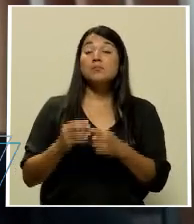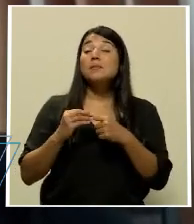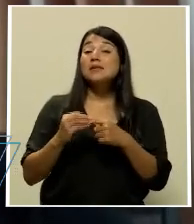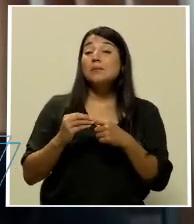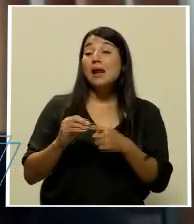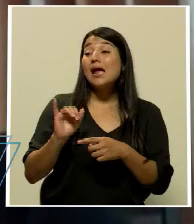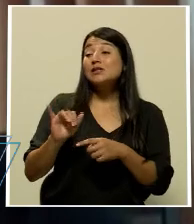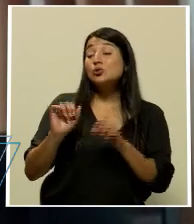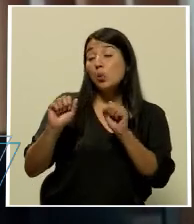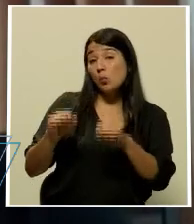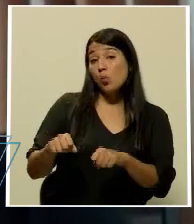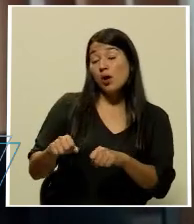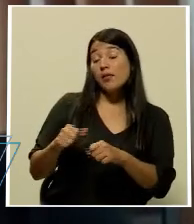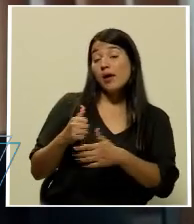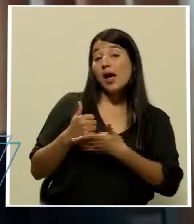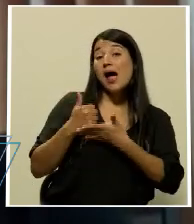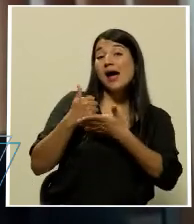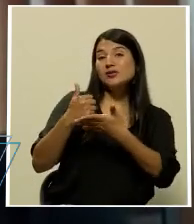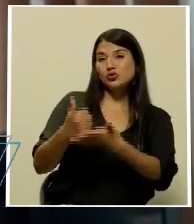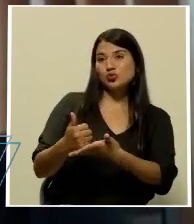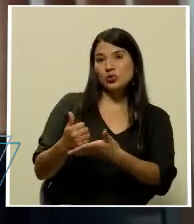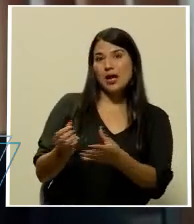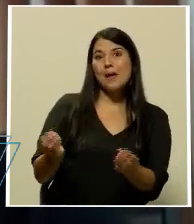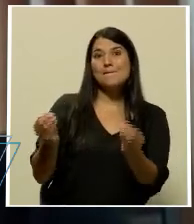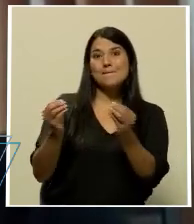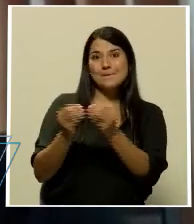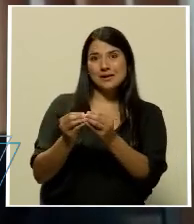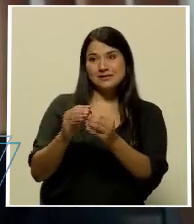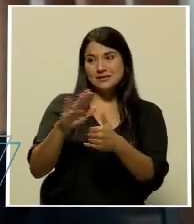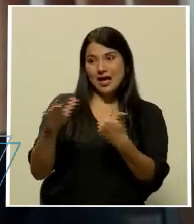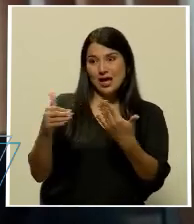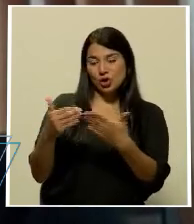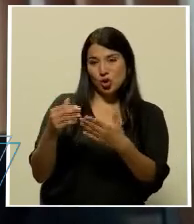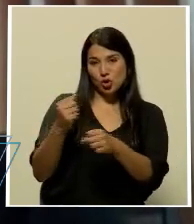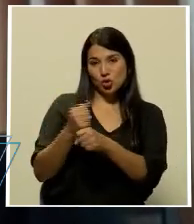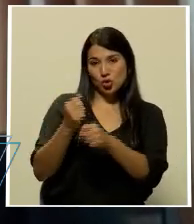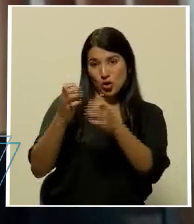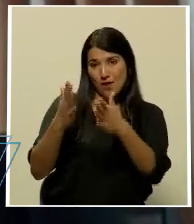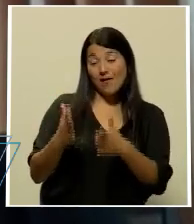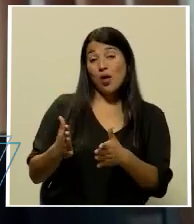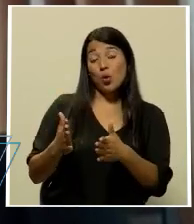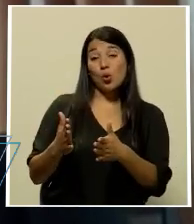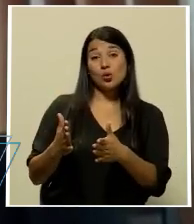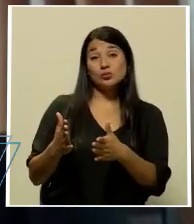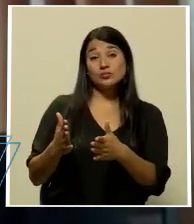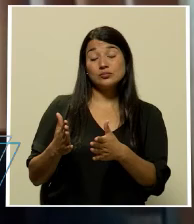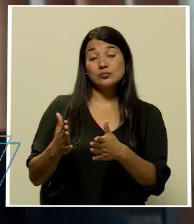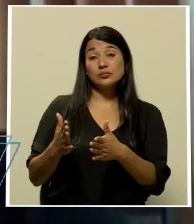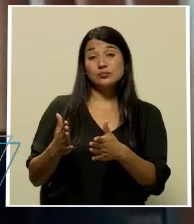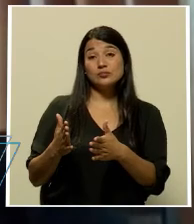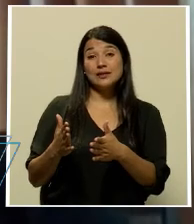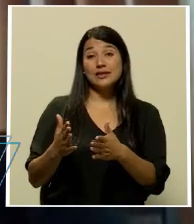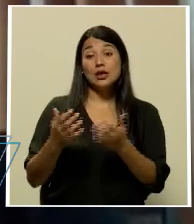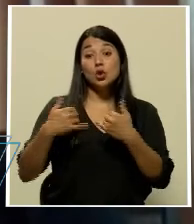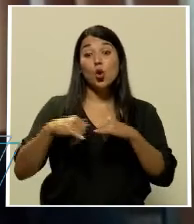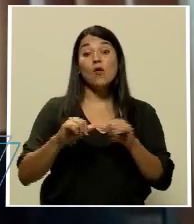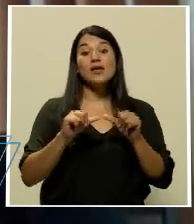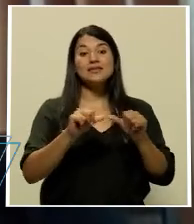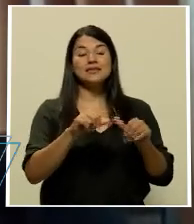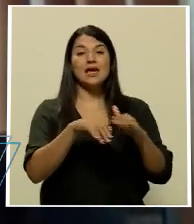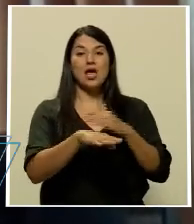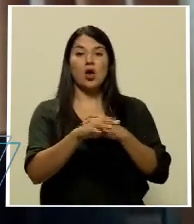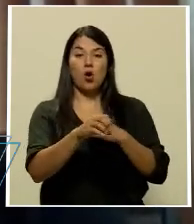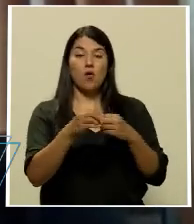Fundamentalmente esto va a impactar de manera más fuerte a todo aquel personal que trabaja en